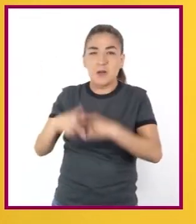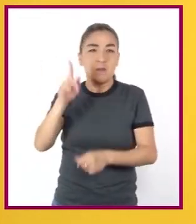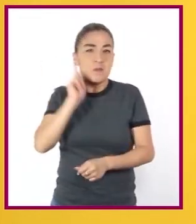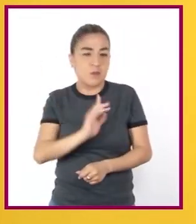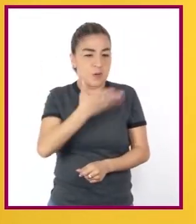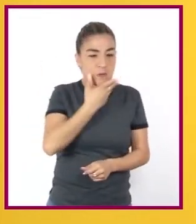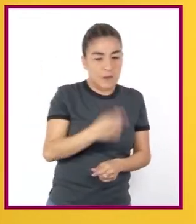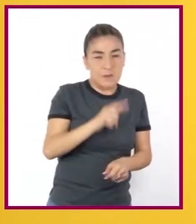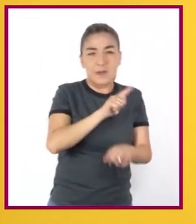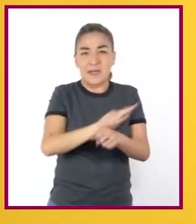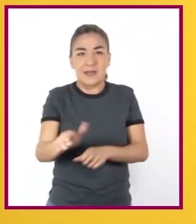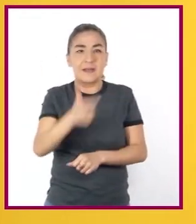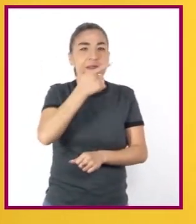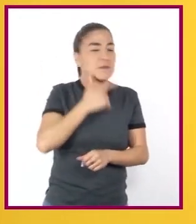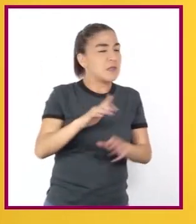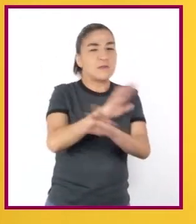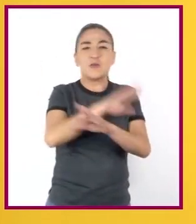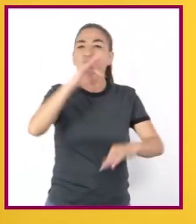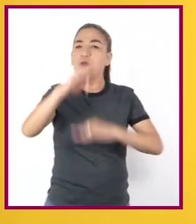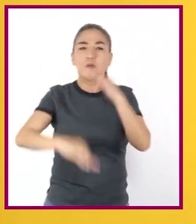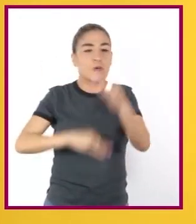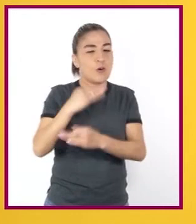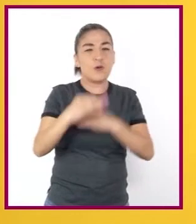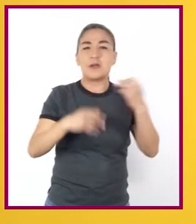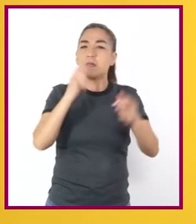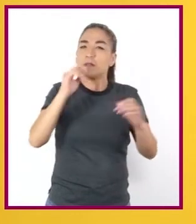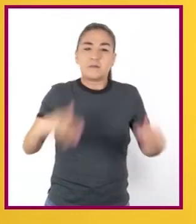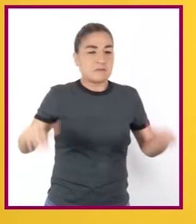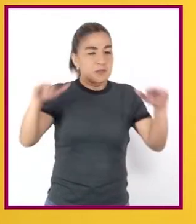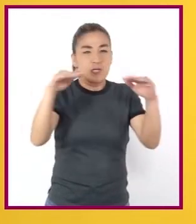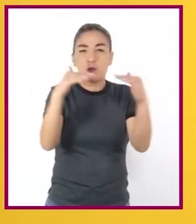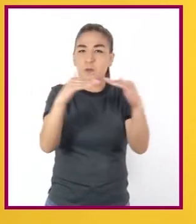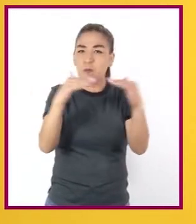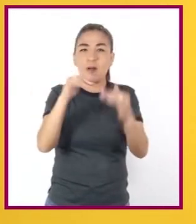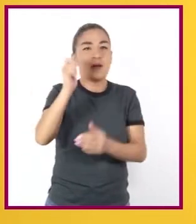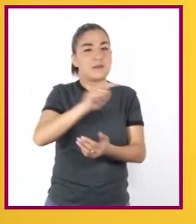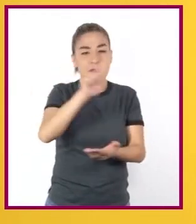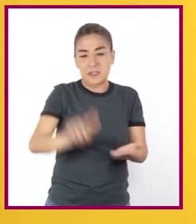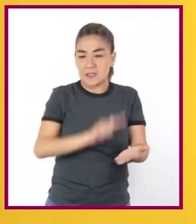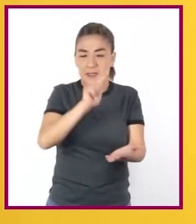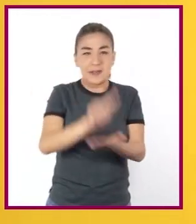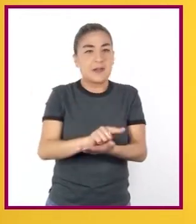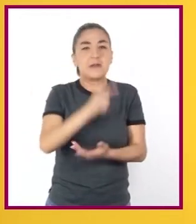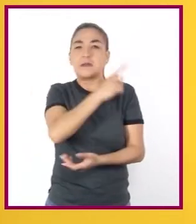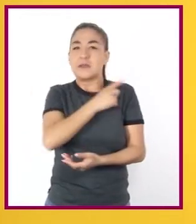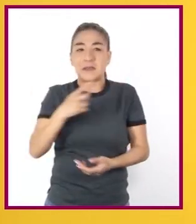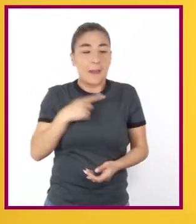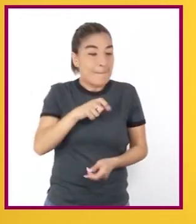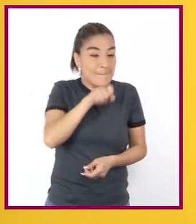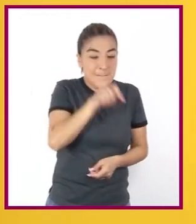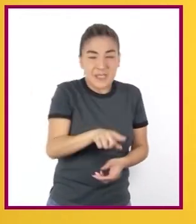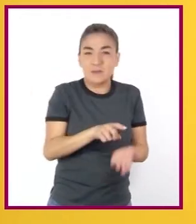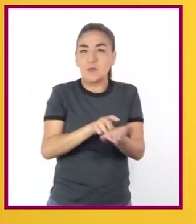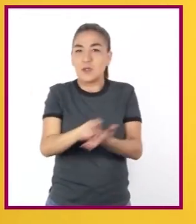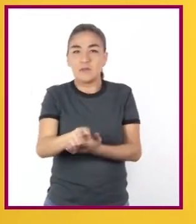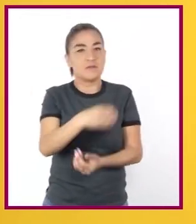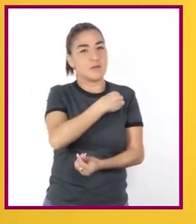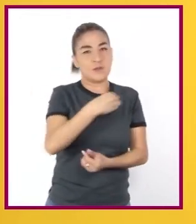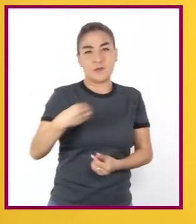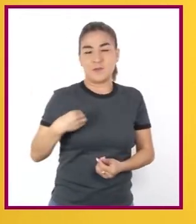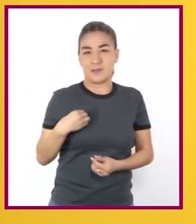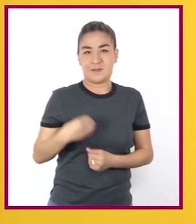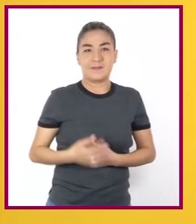preferencia. Todas y todos somos iguales ante la ley y por tanto tenemos los mismos derechos y